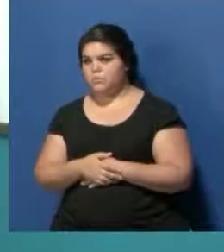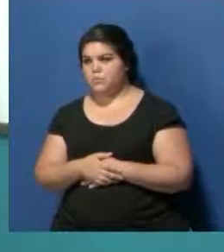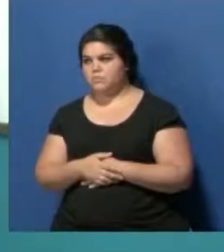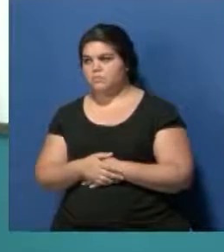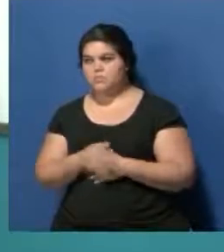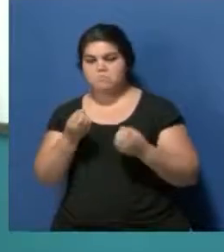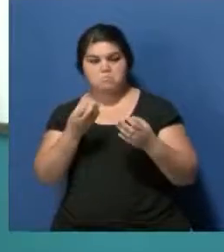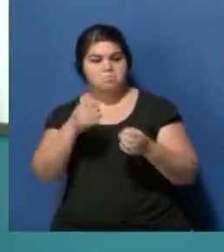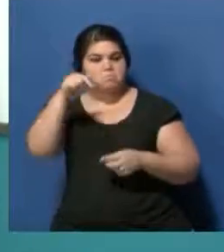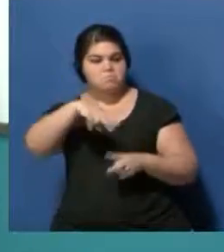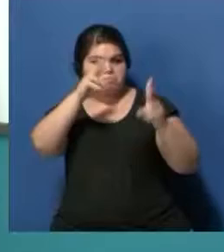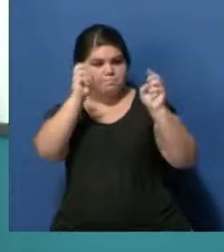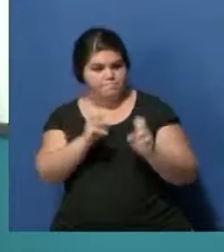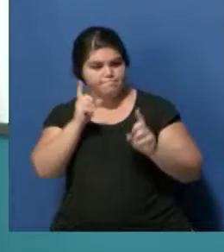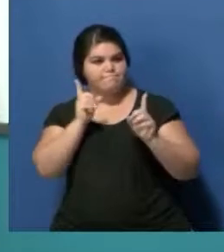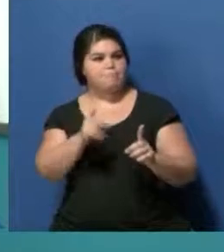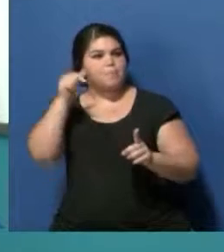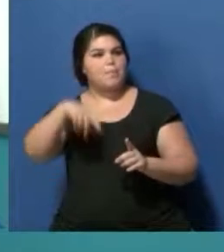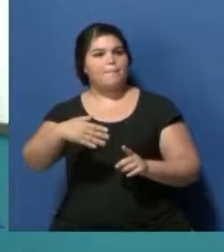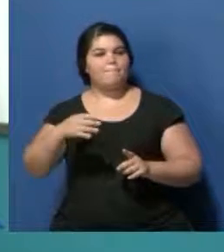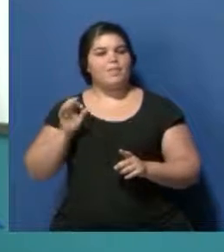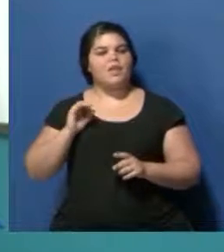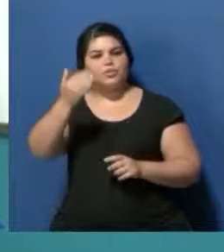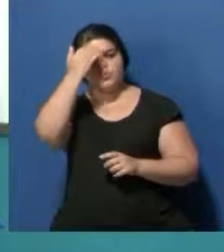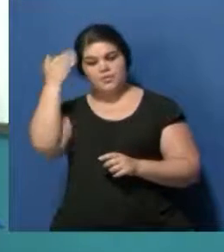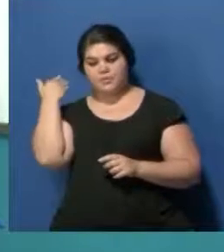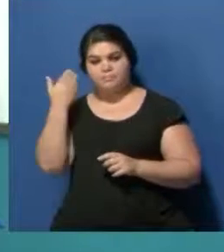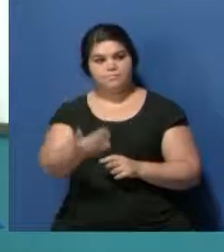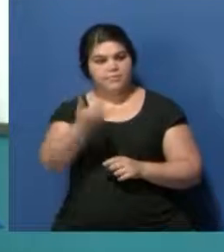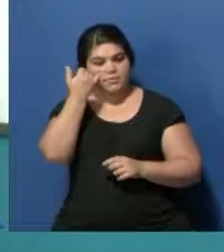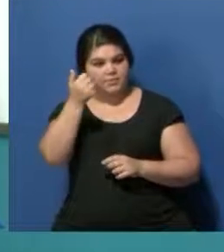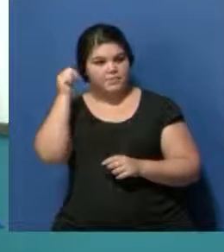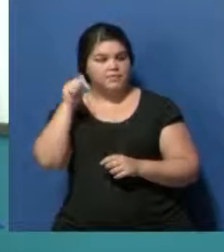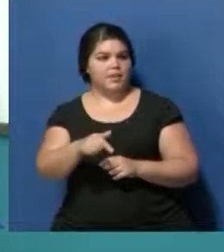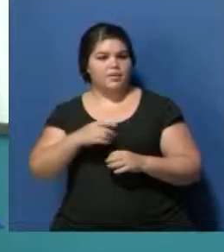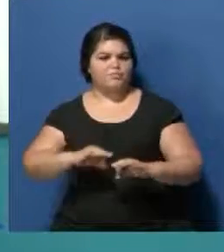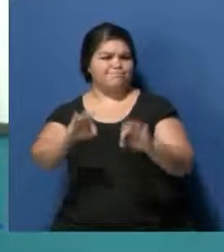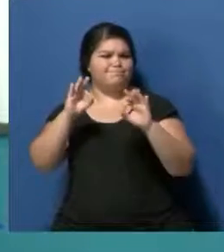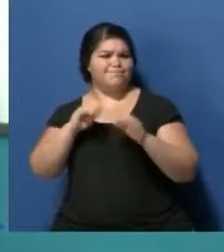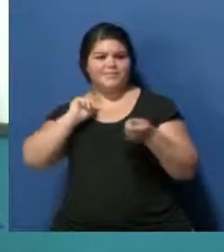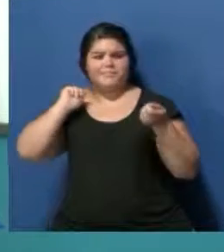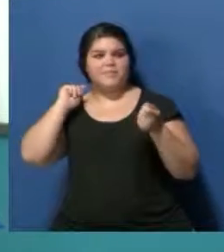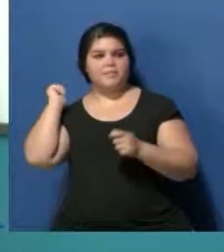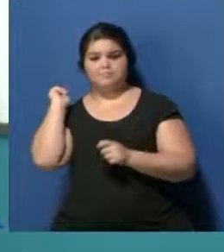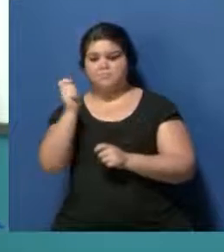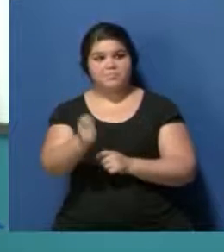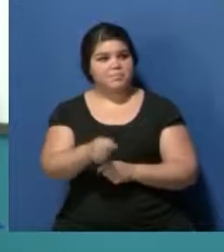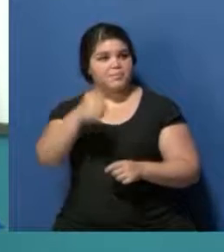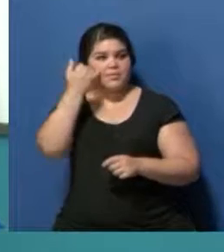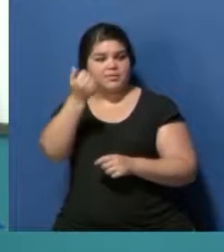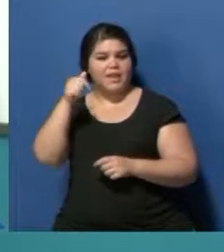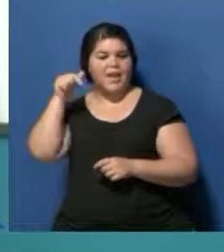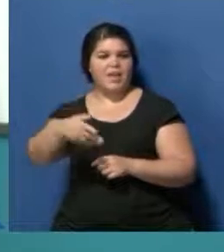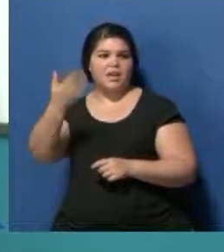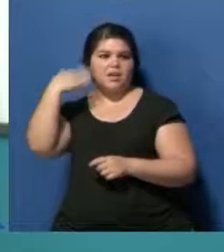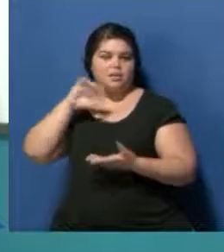Muy bien, y con este tema nos quedamos porque son 15 años ya, una generación completa, desde que sucedió aquel estallido económico,